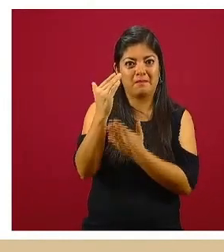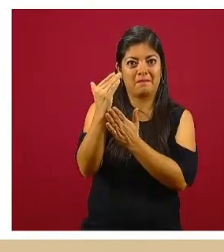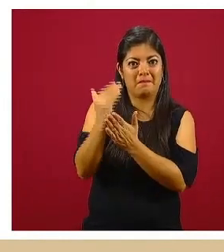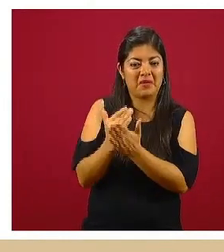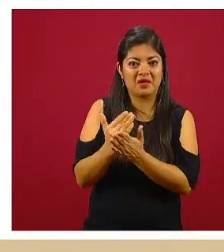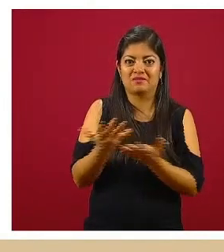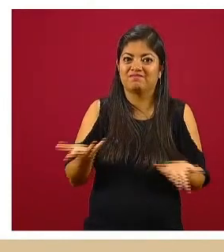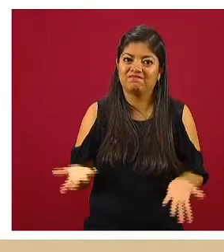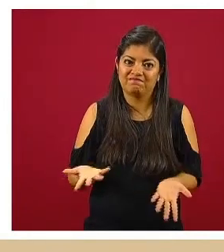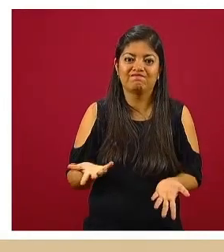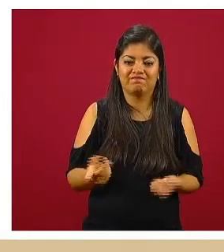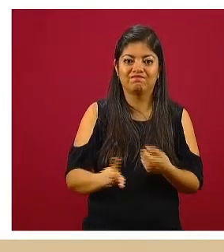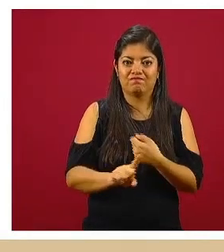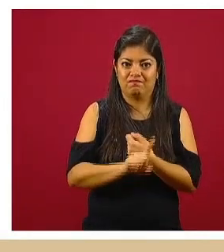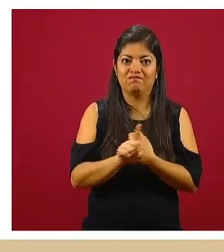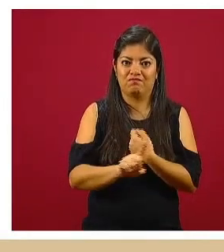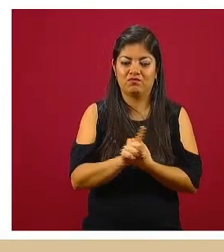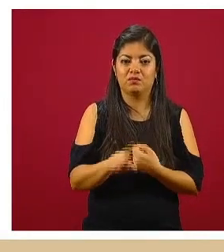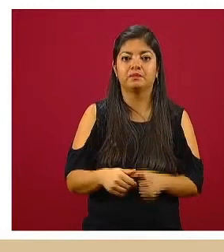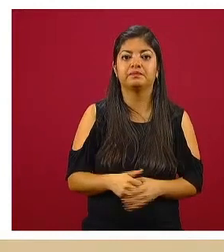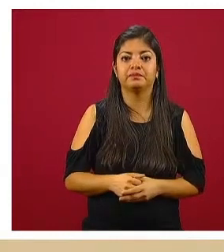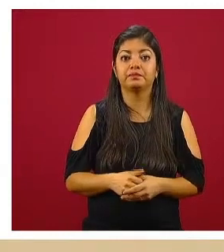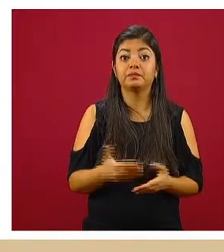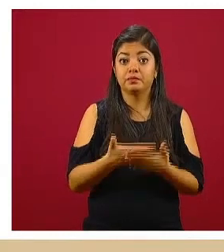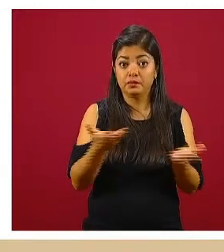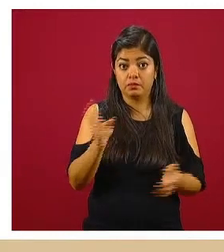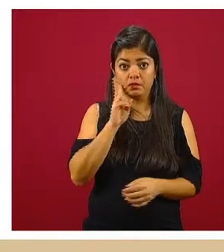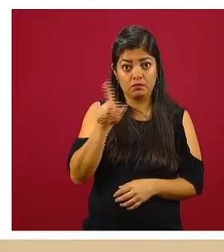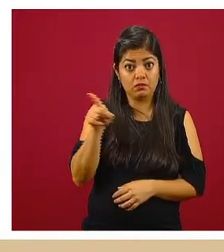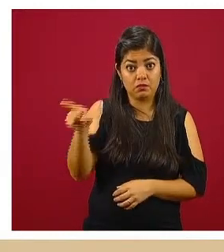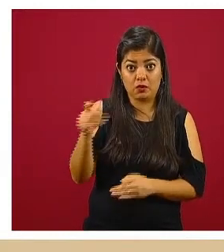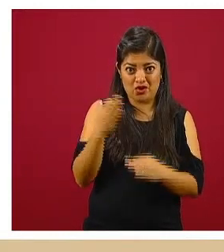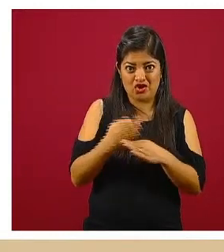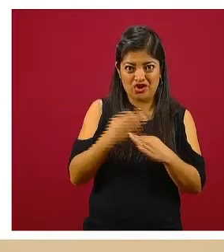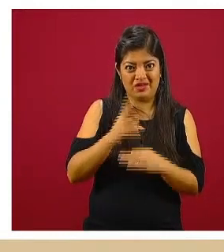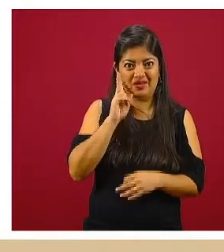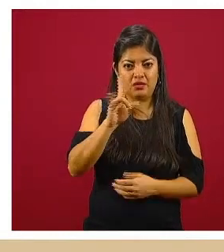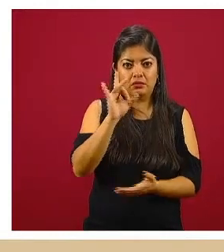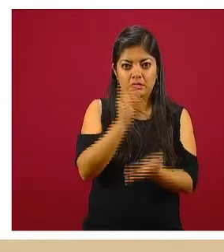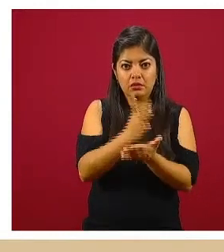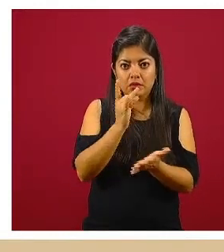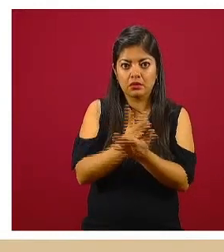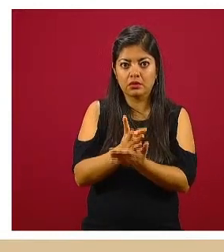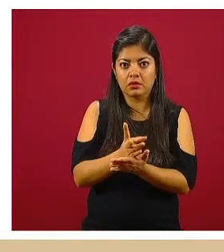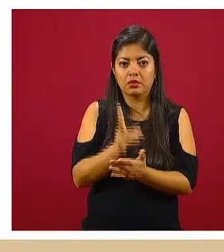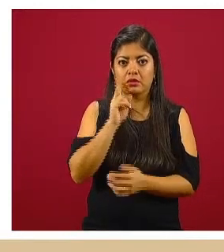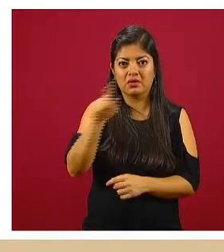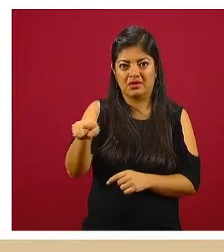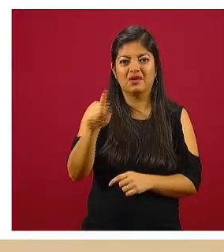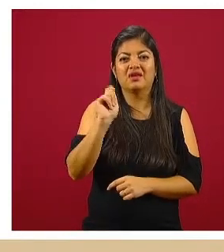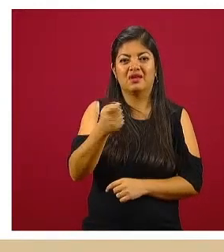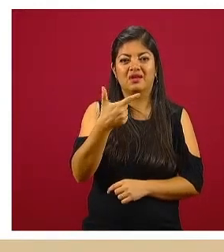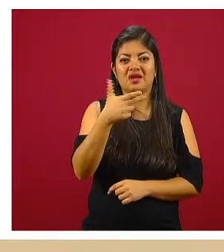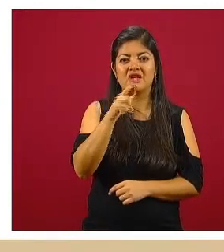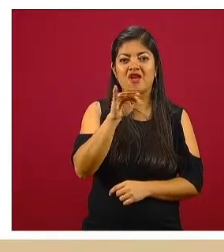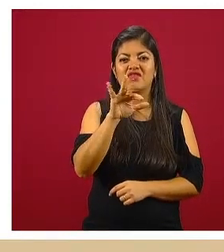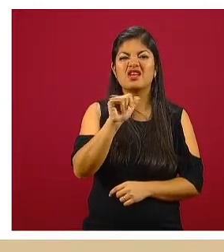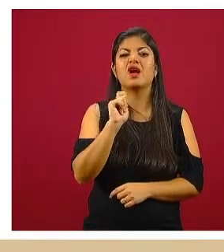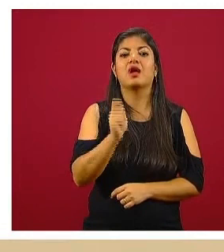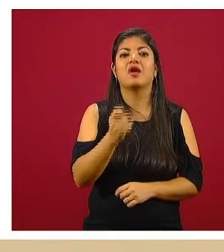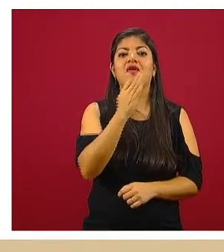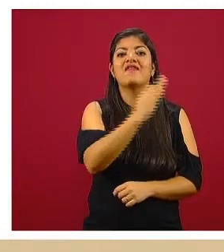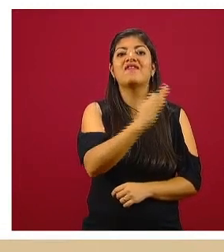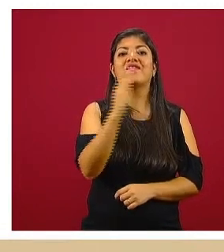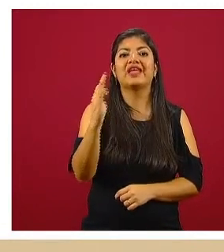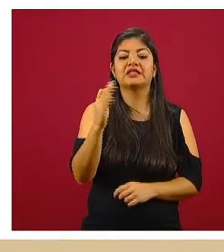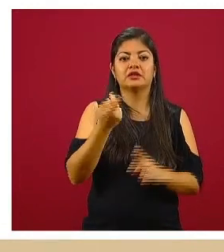Y lo que podemos ver ahora es esta situación que ustedes ya identifican. Esta gráfica es por fecha